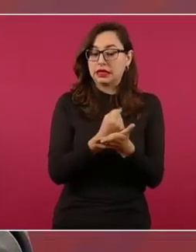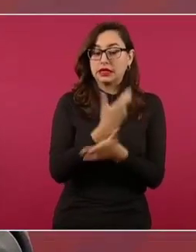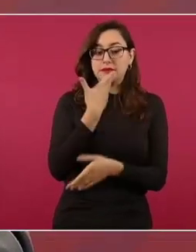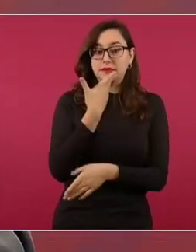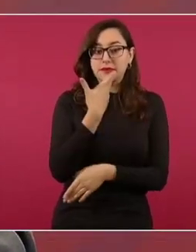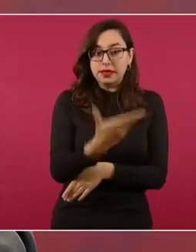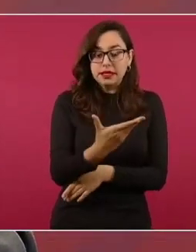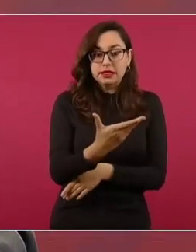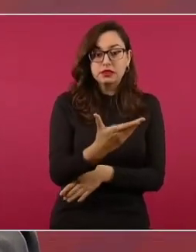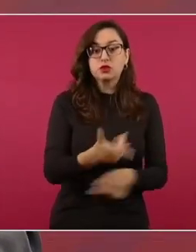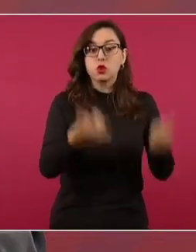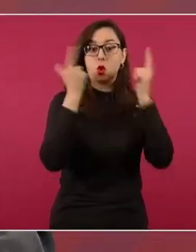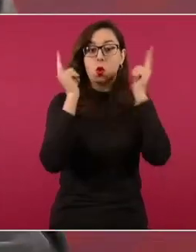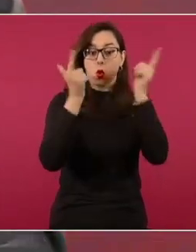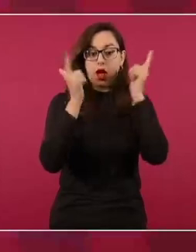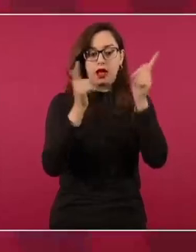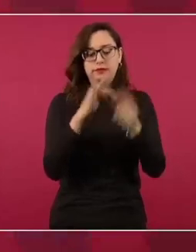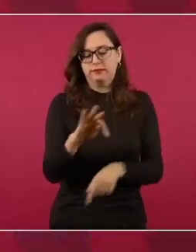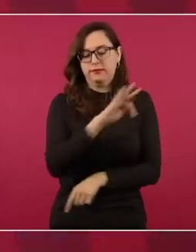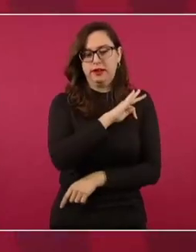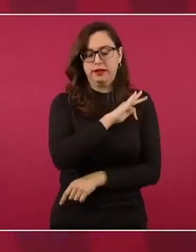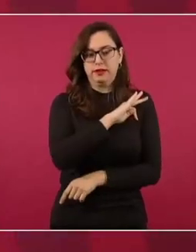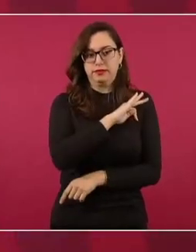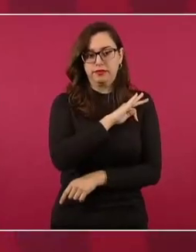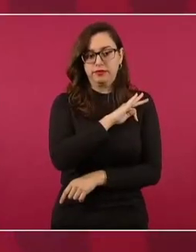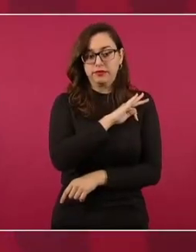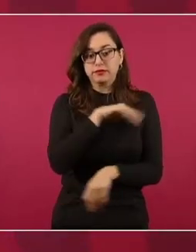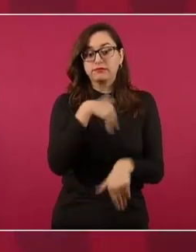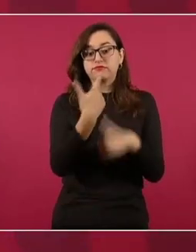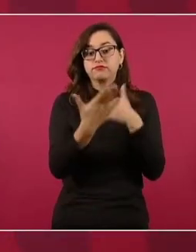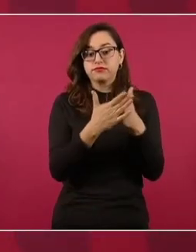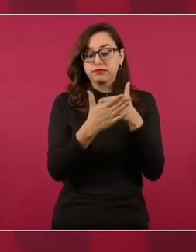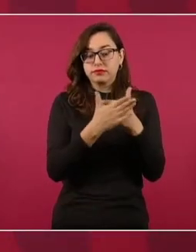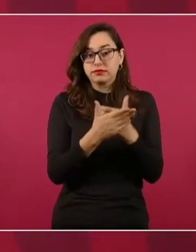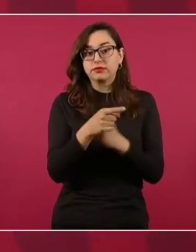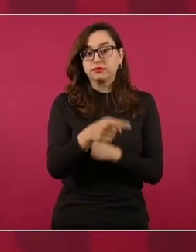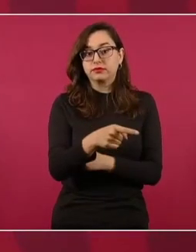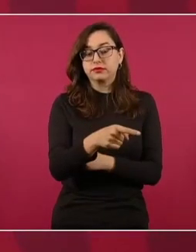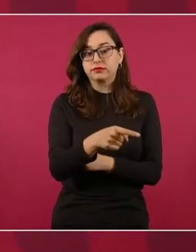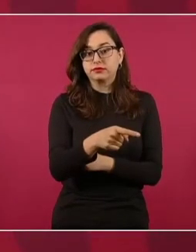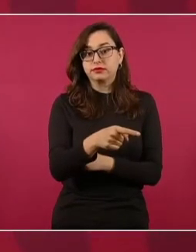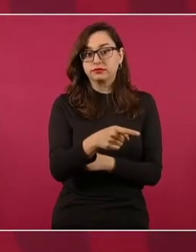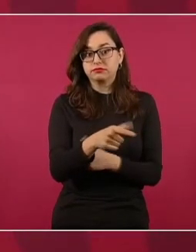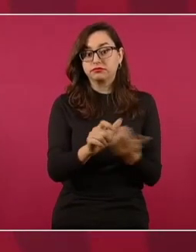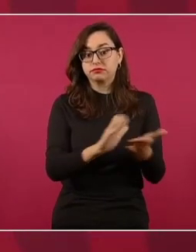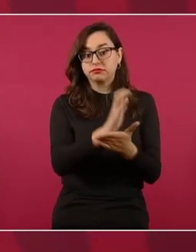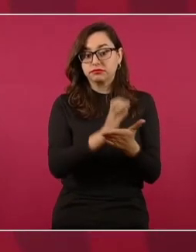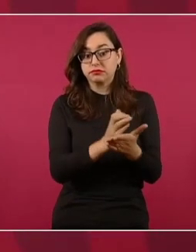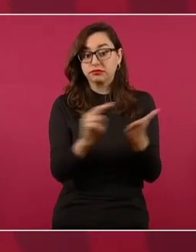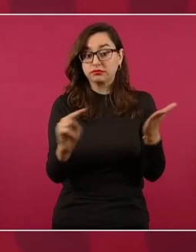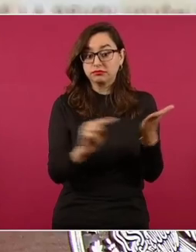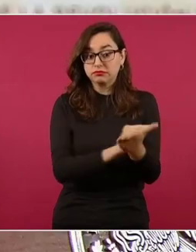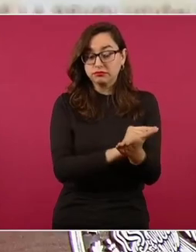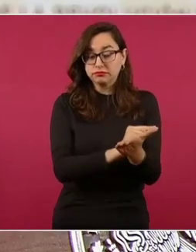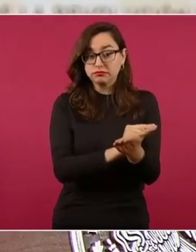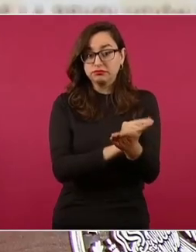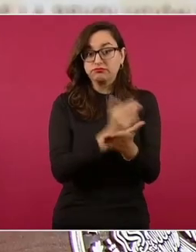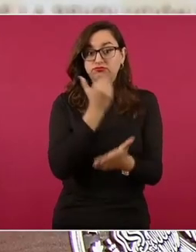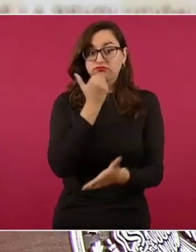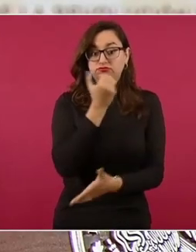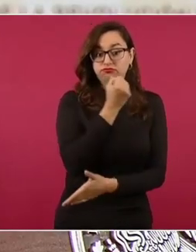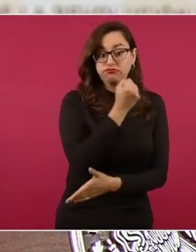que eso es lo que yo espero, Julio se va a convertir, se puede convertir en